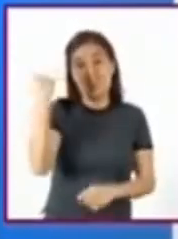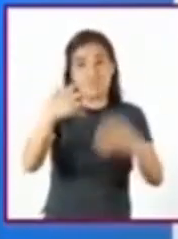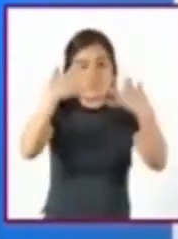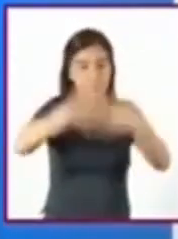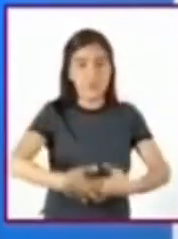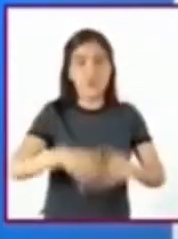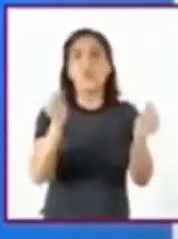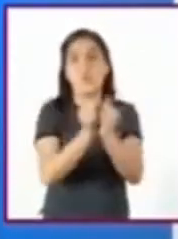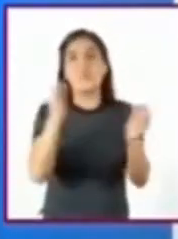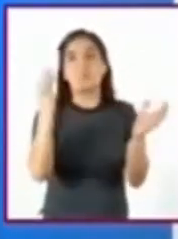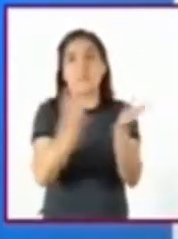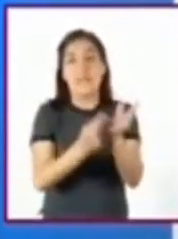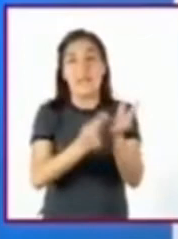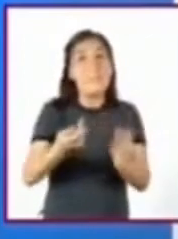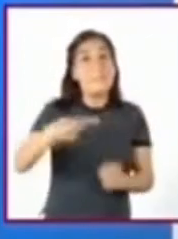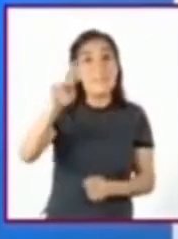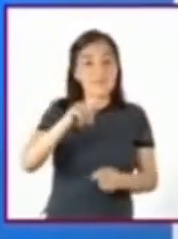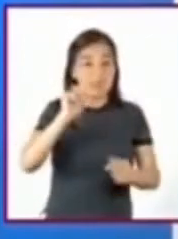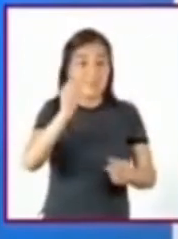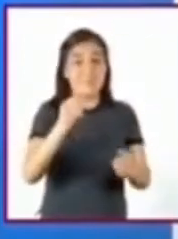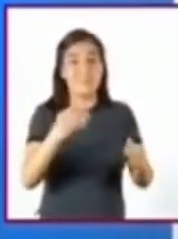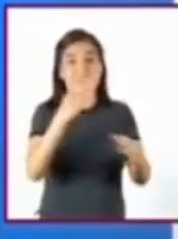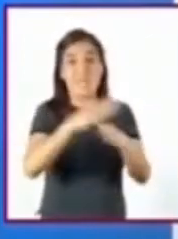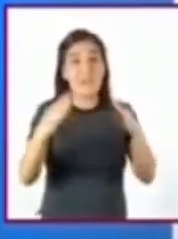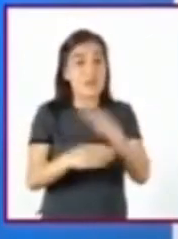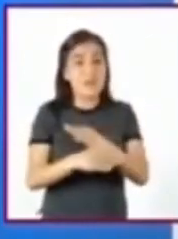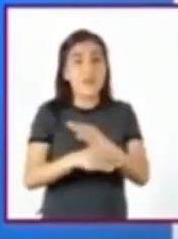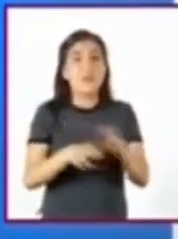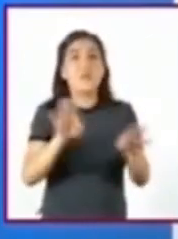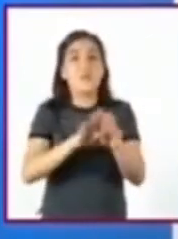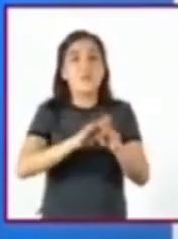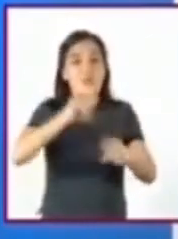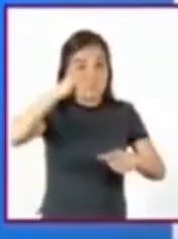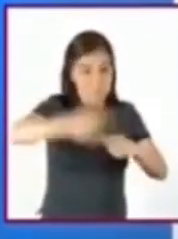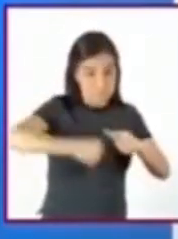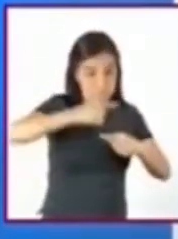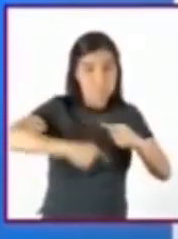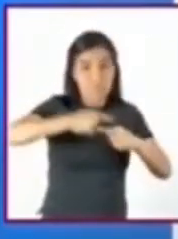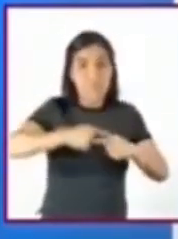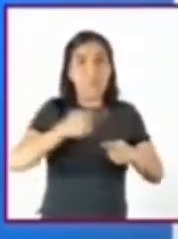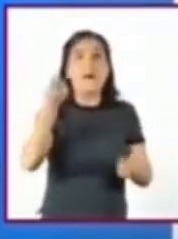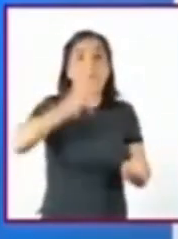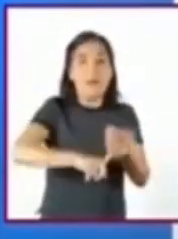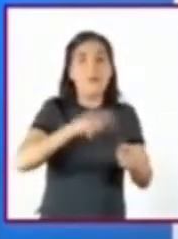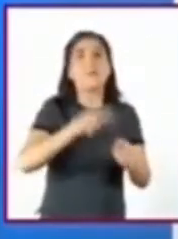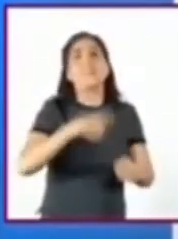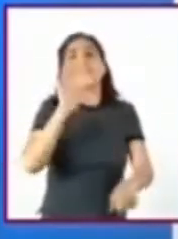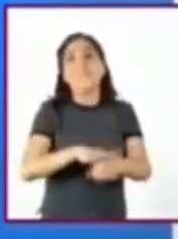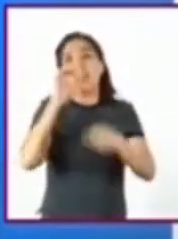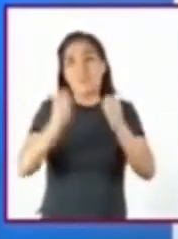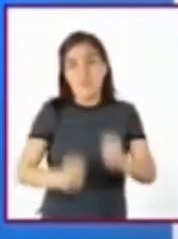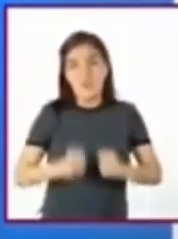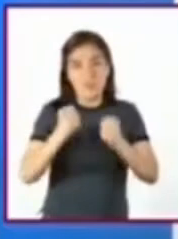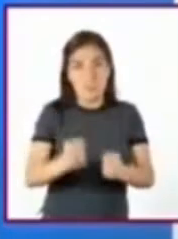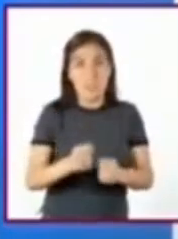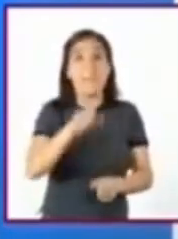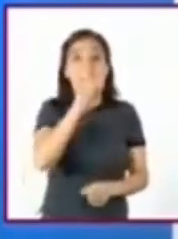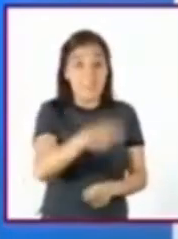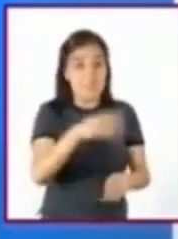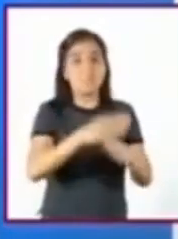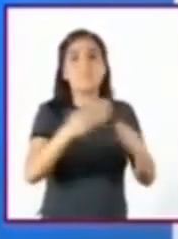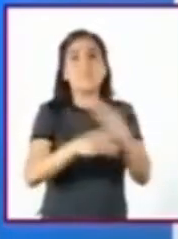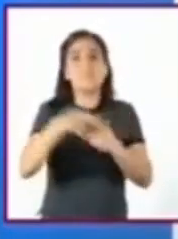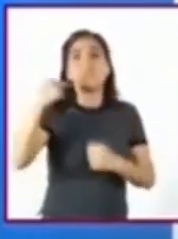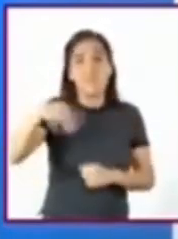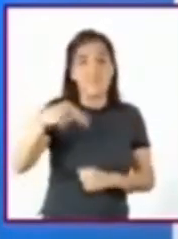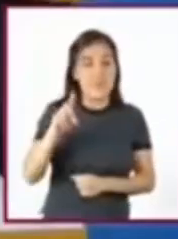los materiales que son aislantes tienen una gran cantidad de resistencia al flujo de electrones. Estos materiales también reciben el nombre